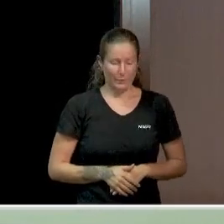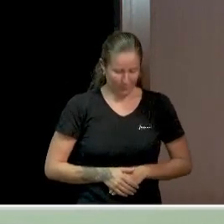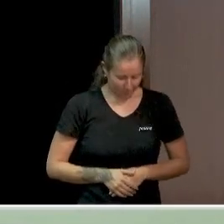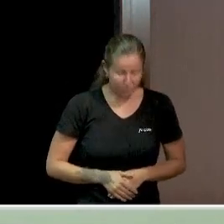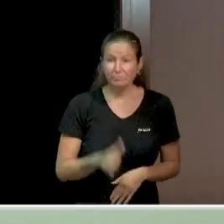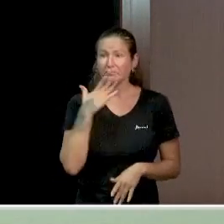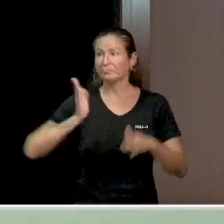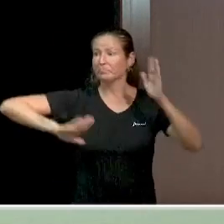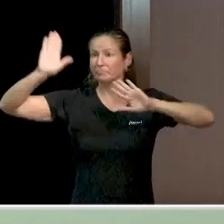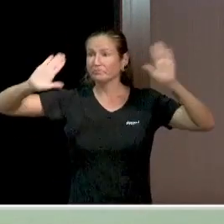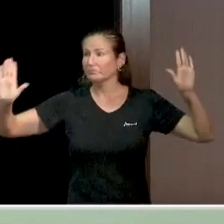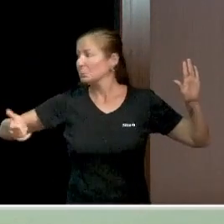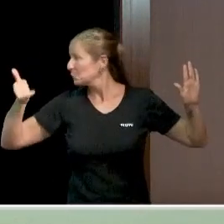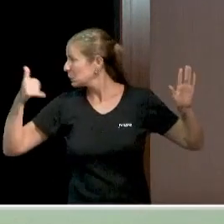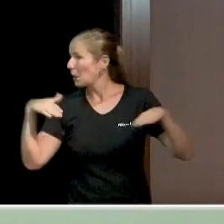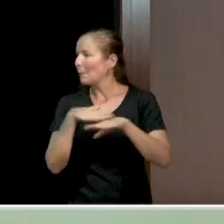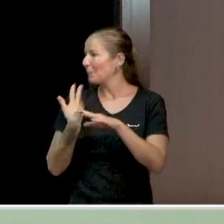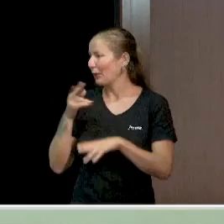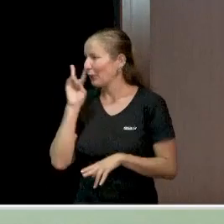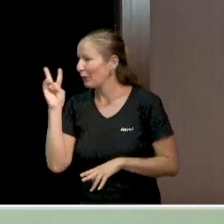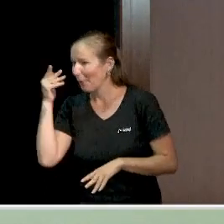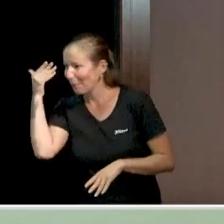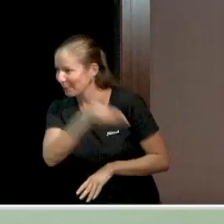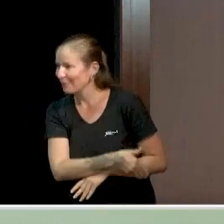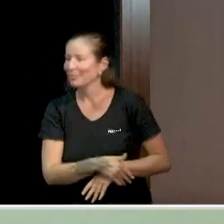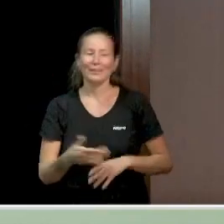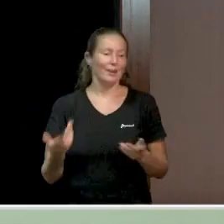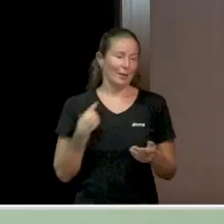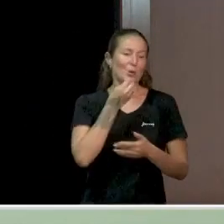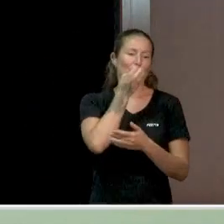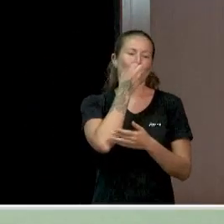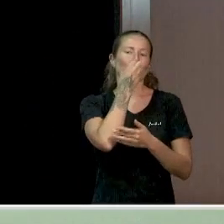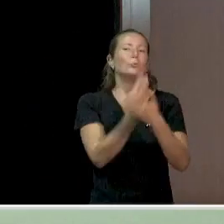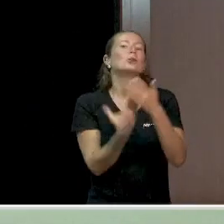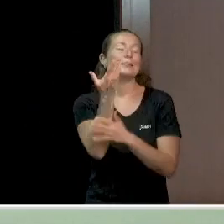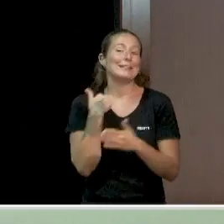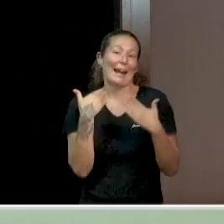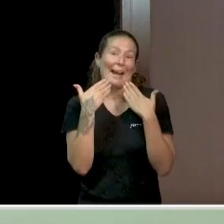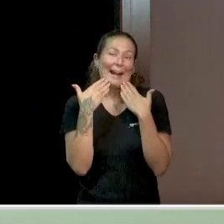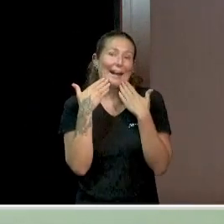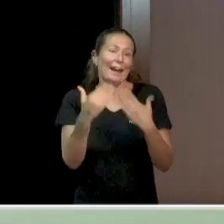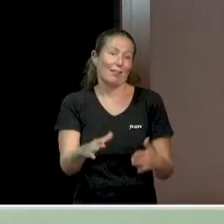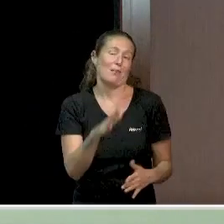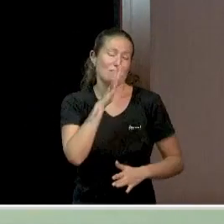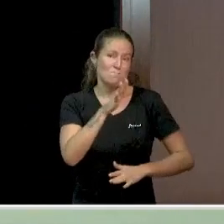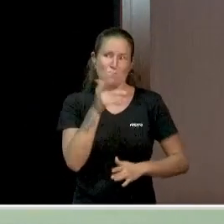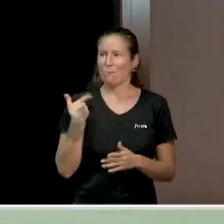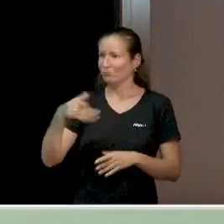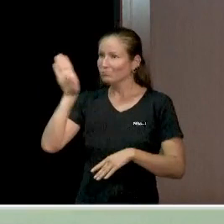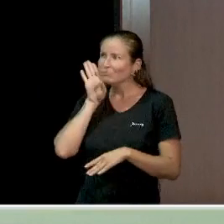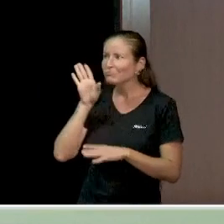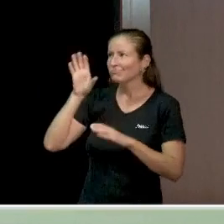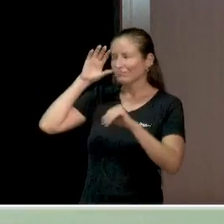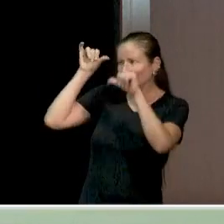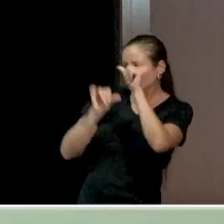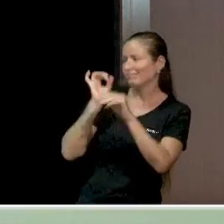¿Alguna otra intervención? Ay, perdón, no le había visto. Muy buenos días. Bueno, quería agradecerle su intervención, ha sido muy, muy